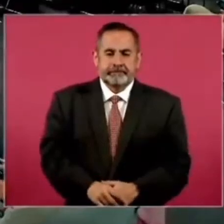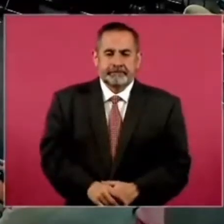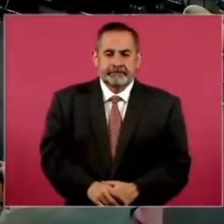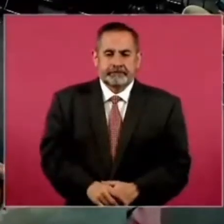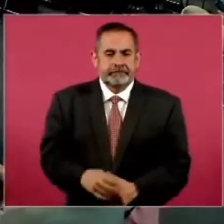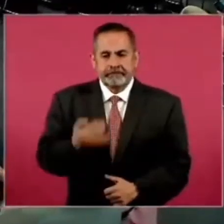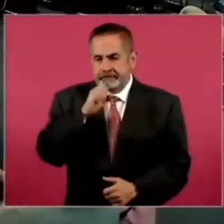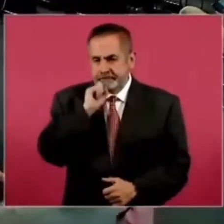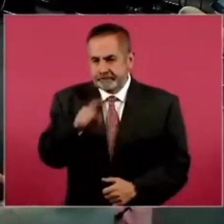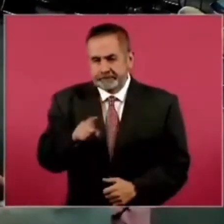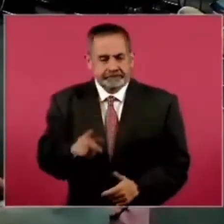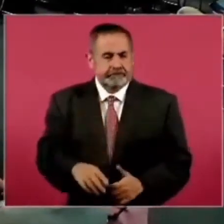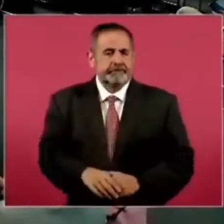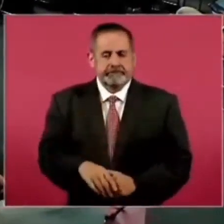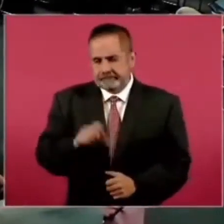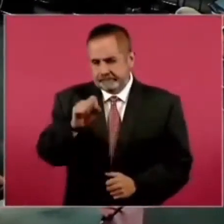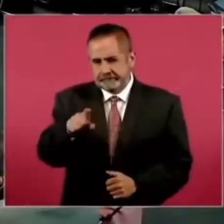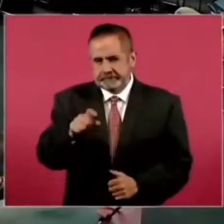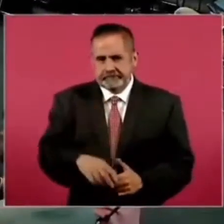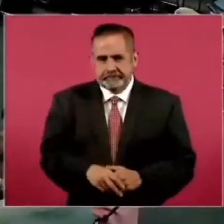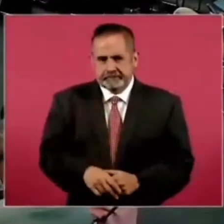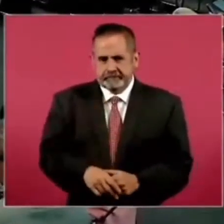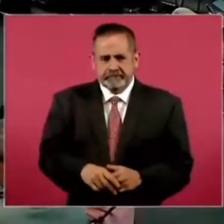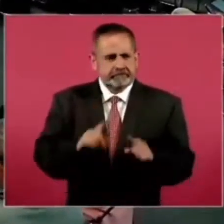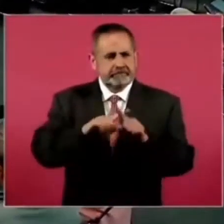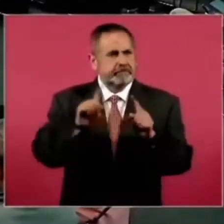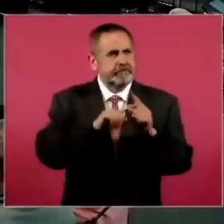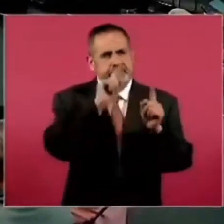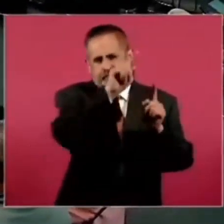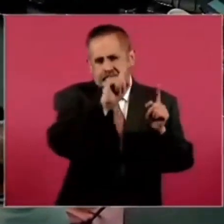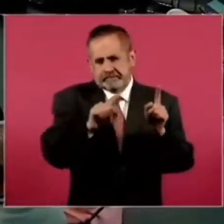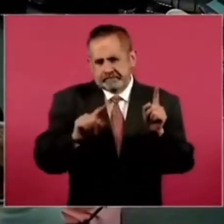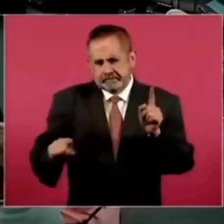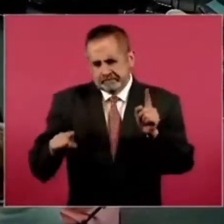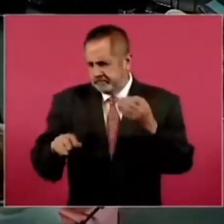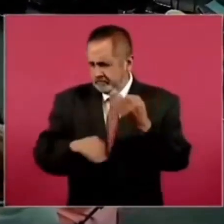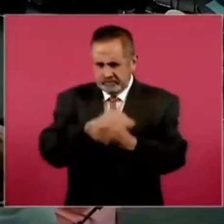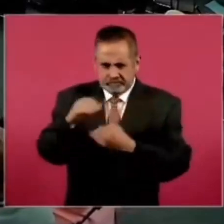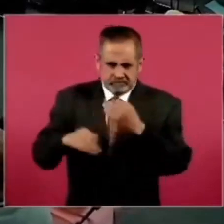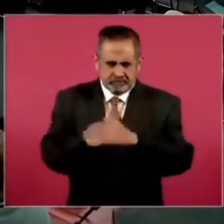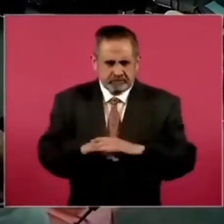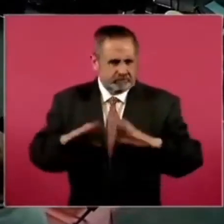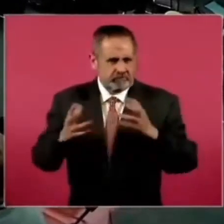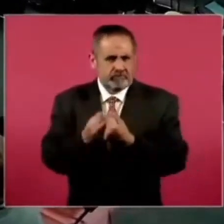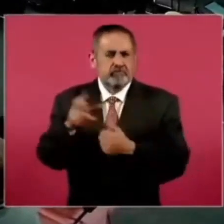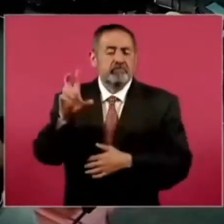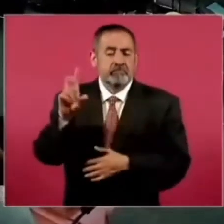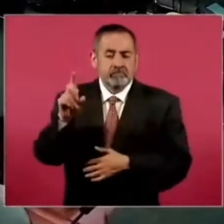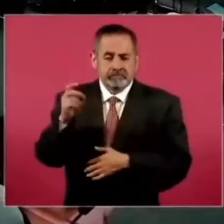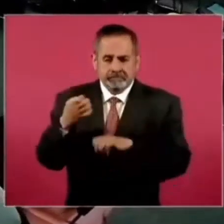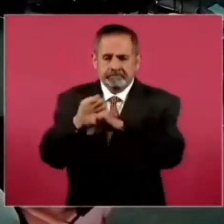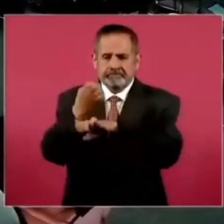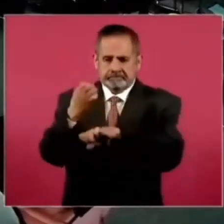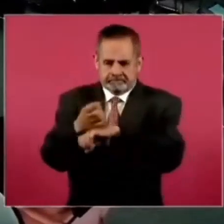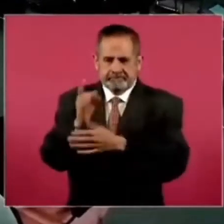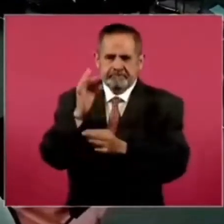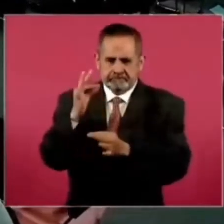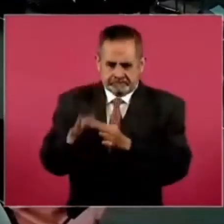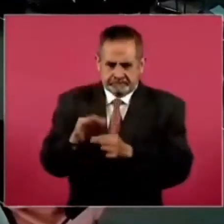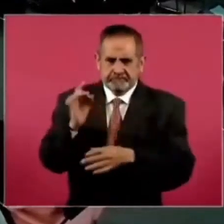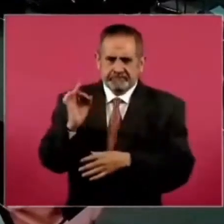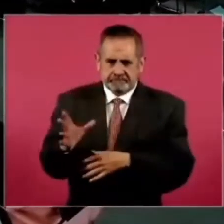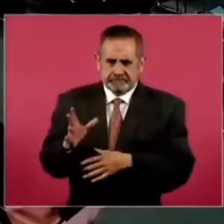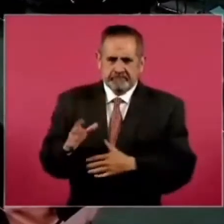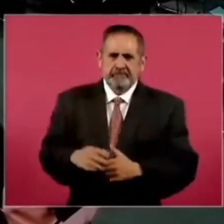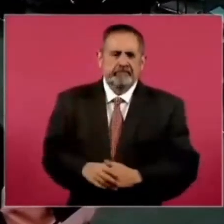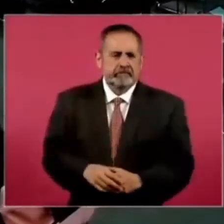Sí, también, también. En todos lados. Todos, 30 estados. ¿Y los